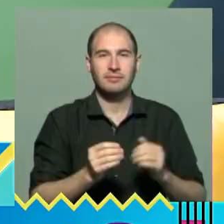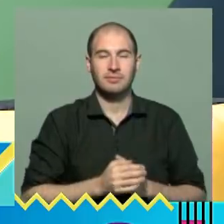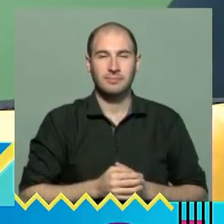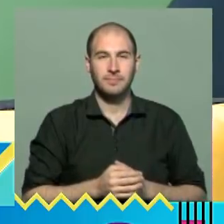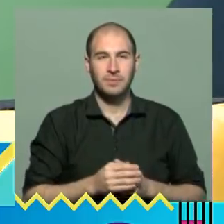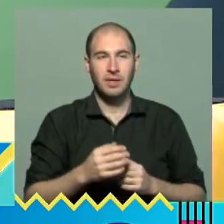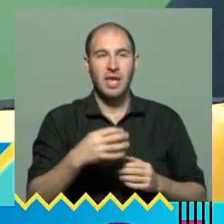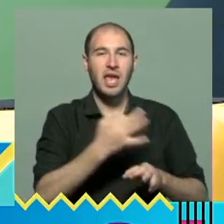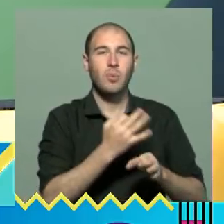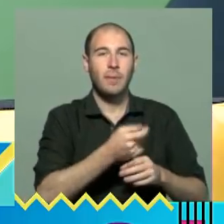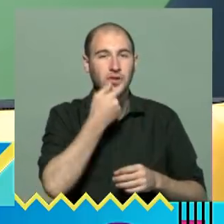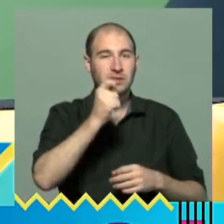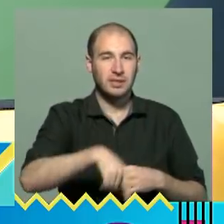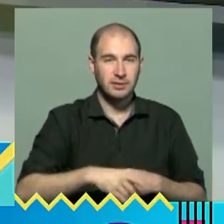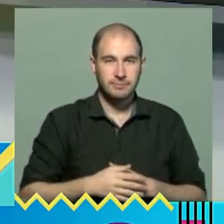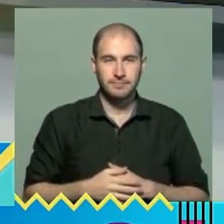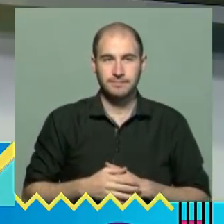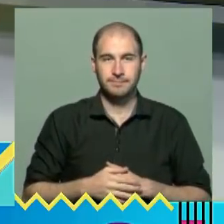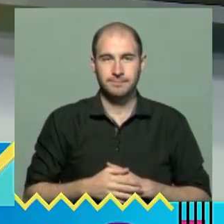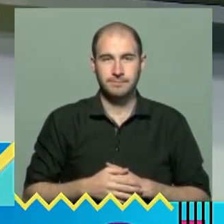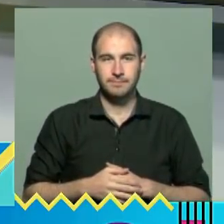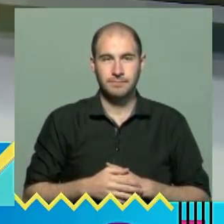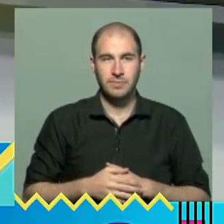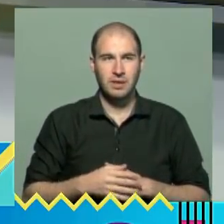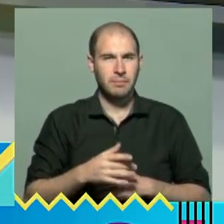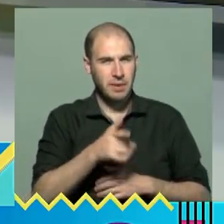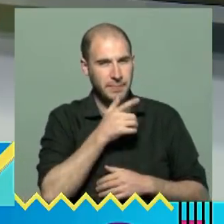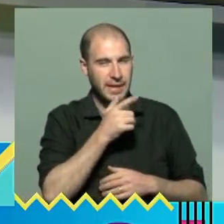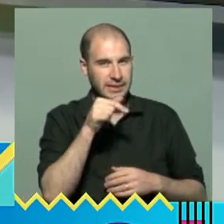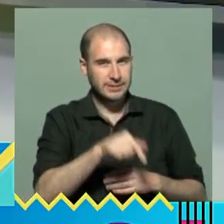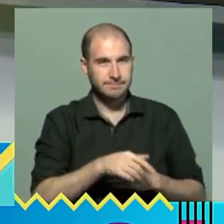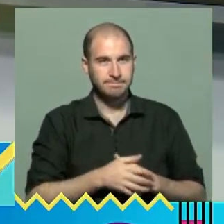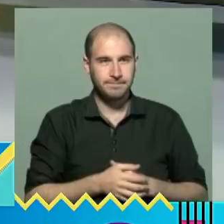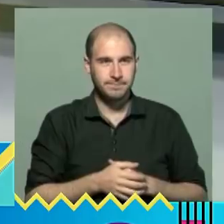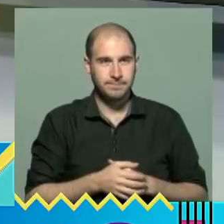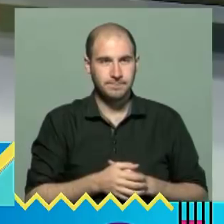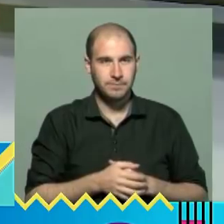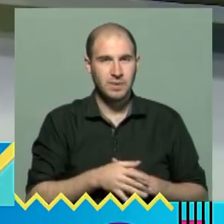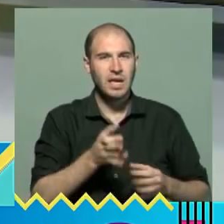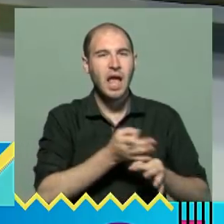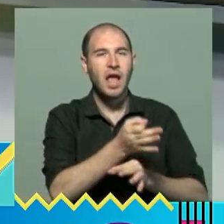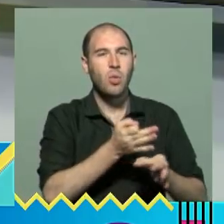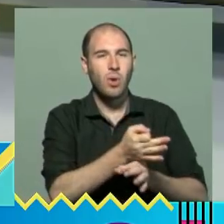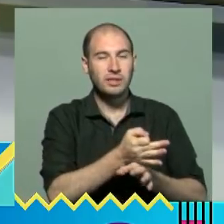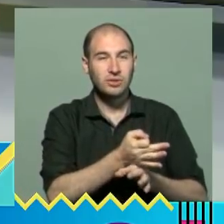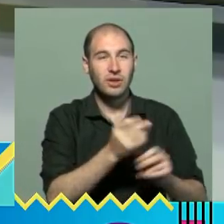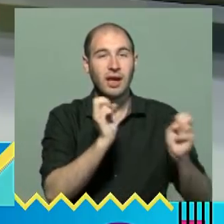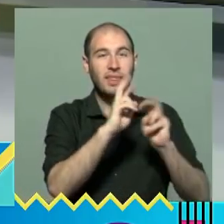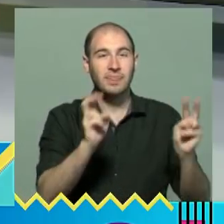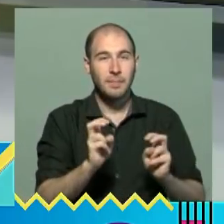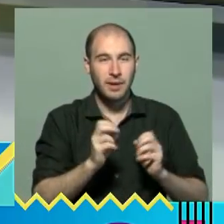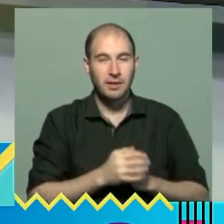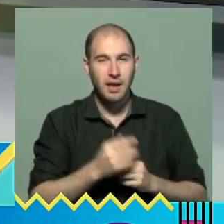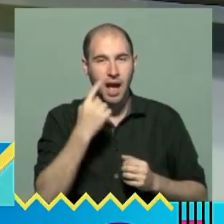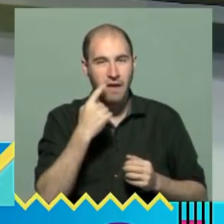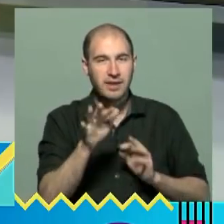currícula de las escuelas mendocinas. Yo creo que se tendría que educar en el tema de, a ver,